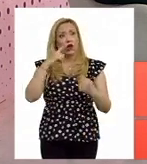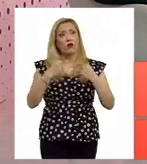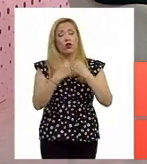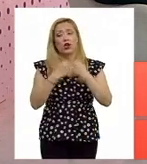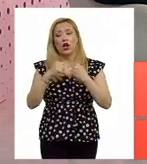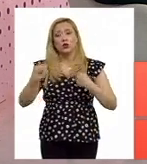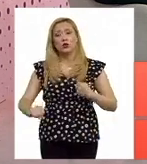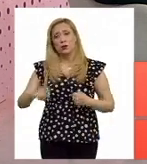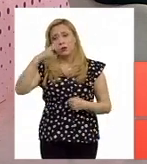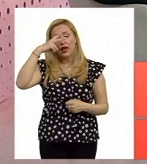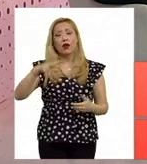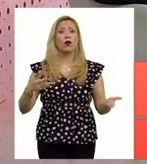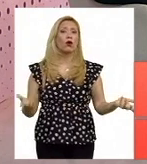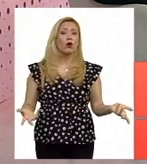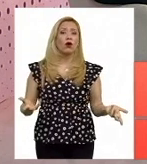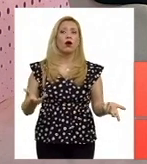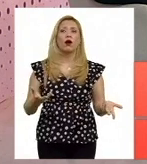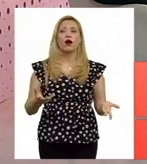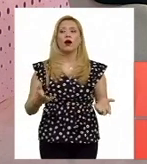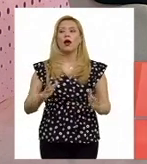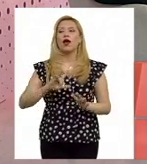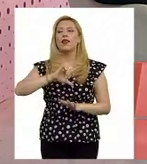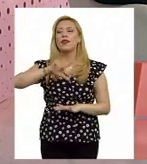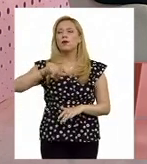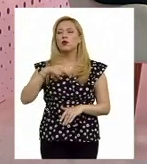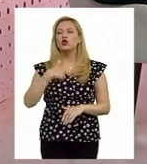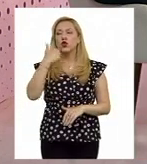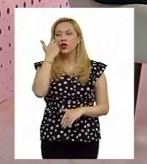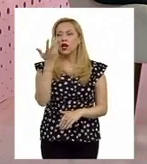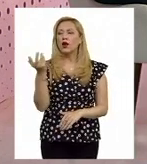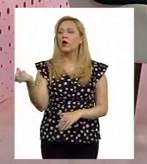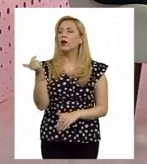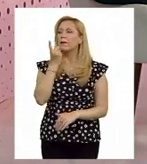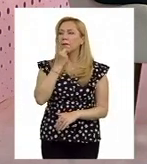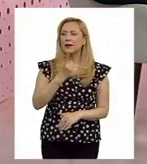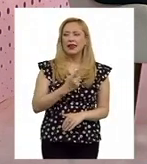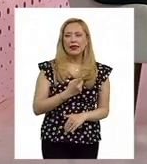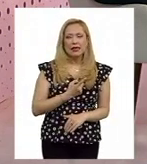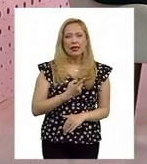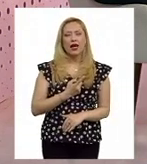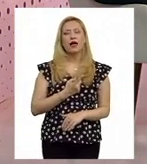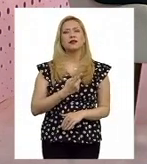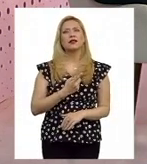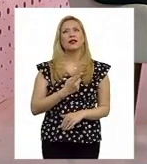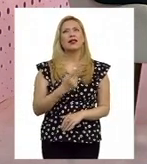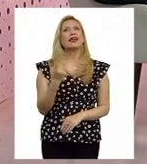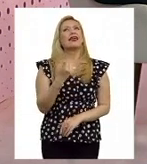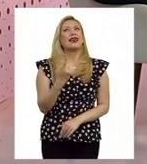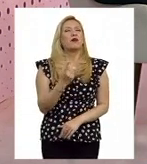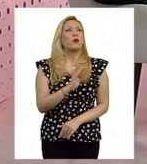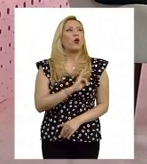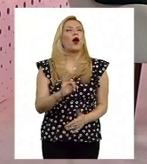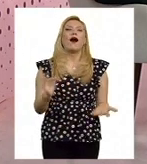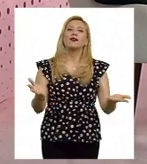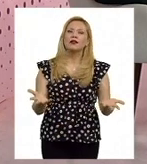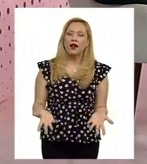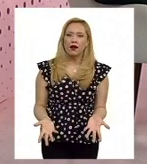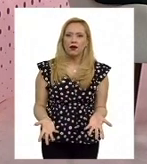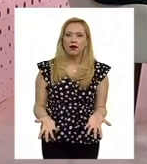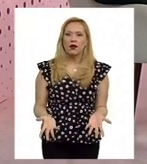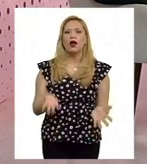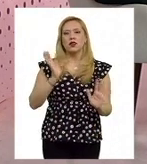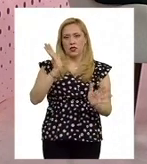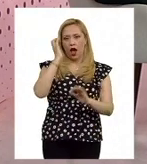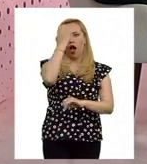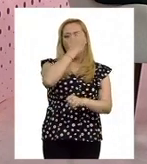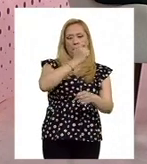en México, y después quisiera que nos dijeras qué podemos hacer, digamos, pasar del